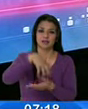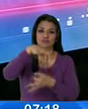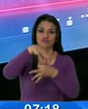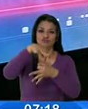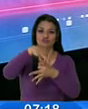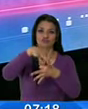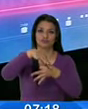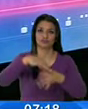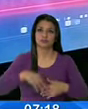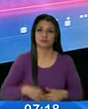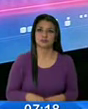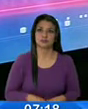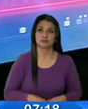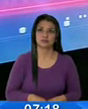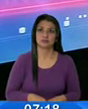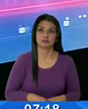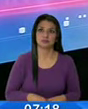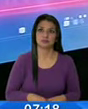ya,